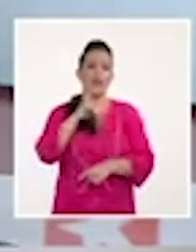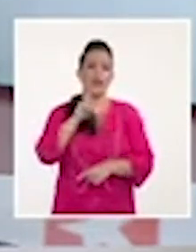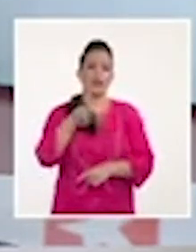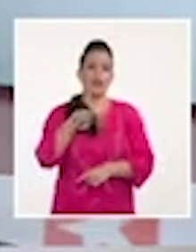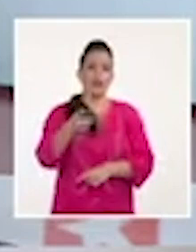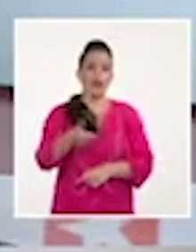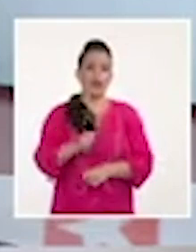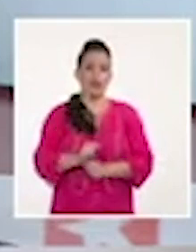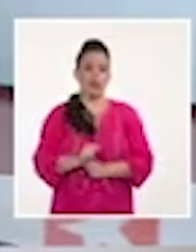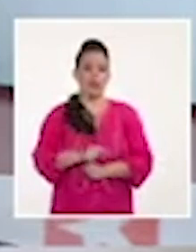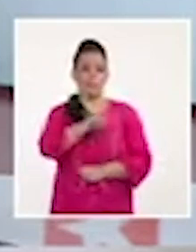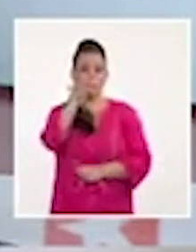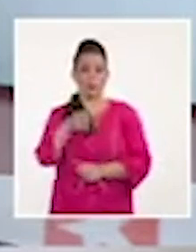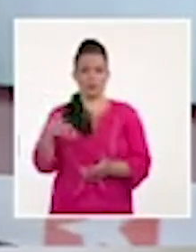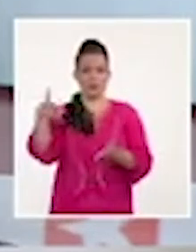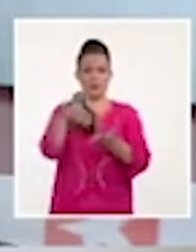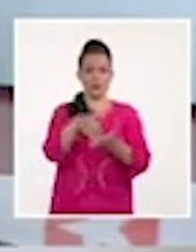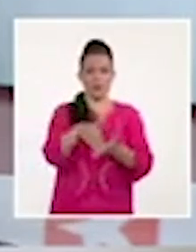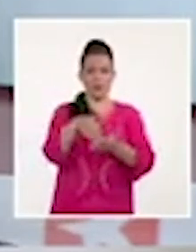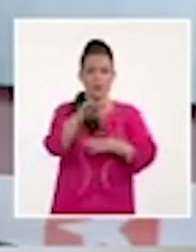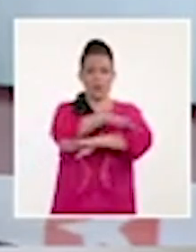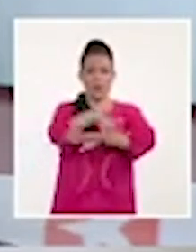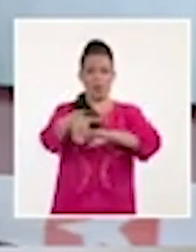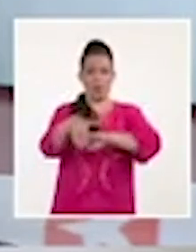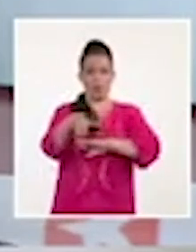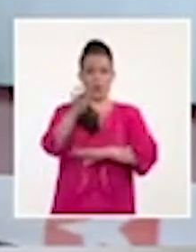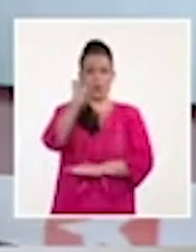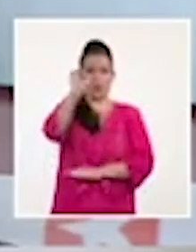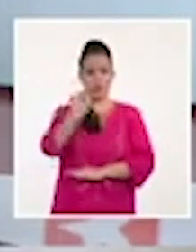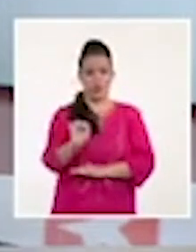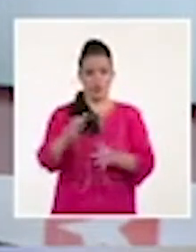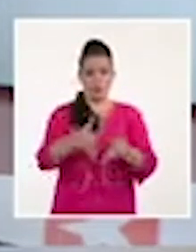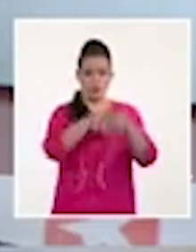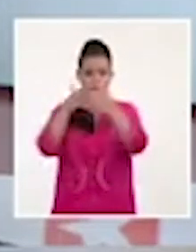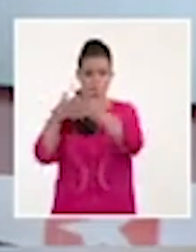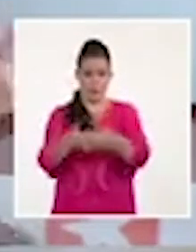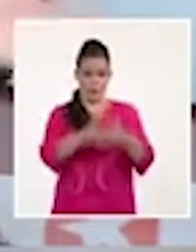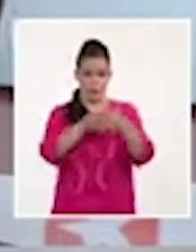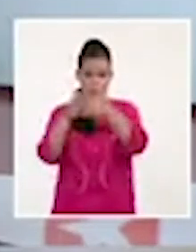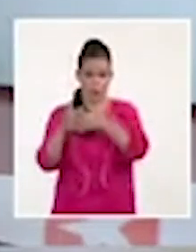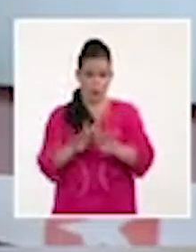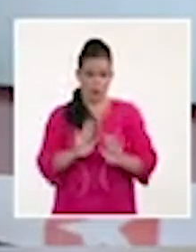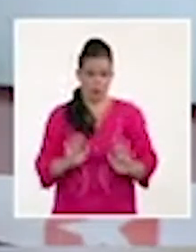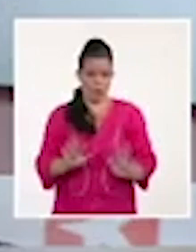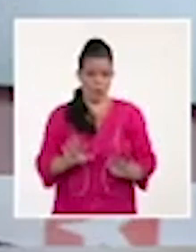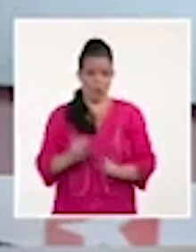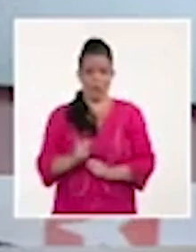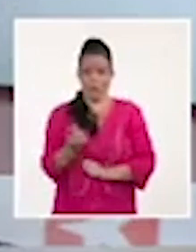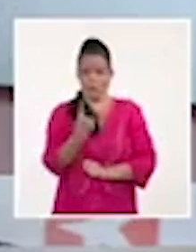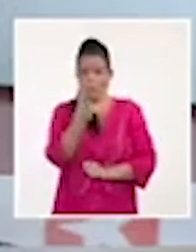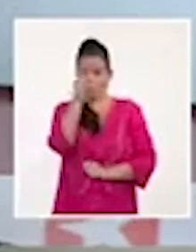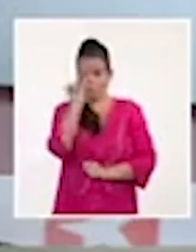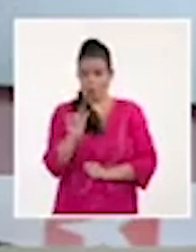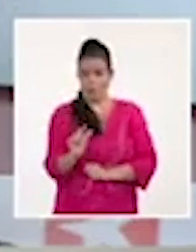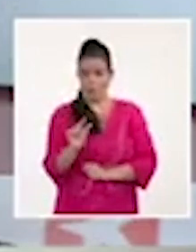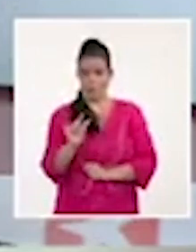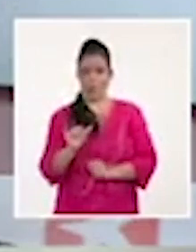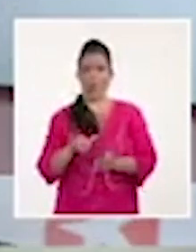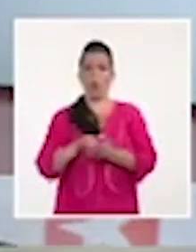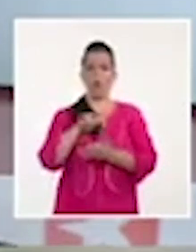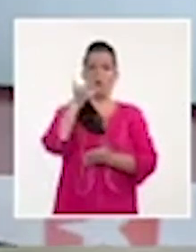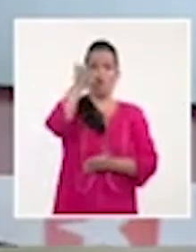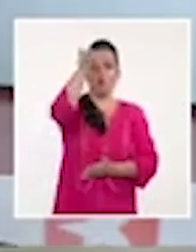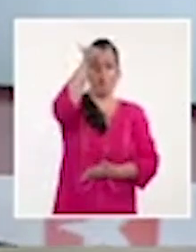un cubano que había salido legalmente de cuba sin ningún problema que después regresa sin cumplirlo